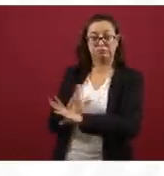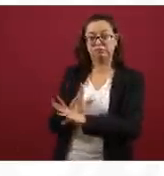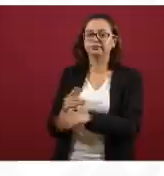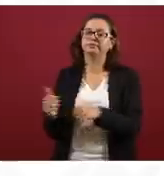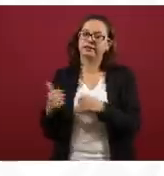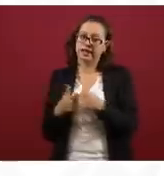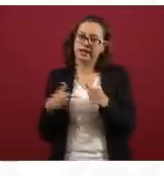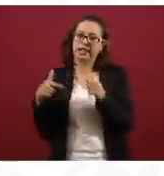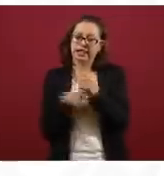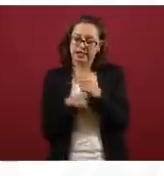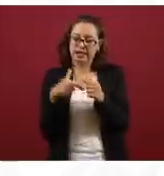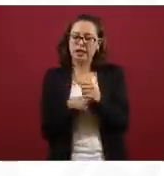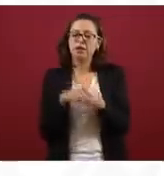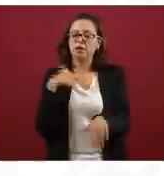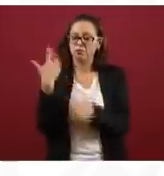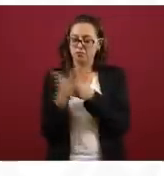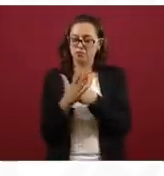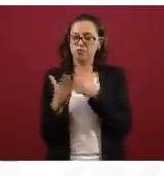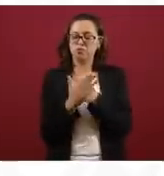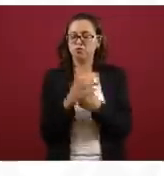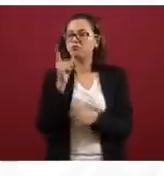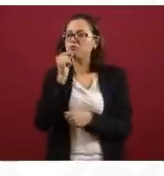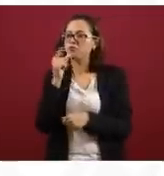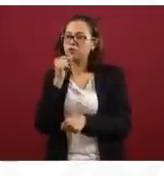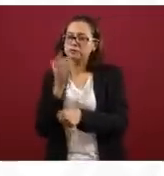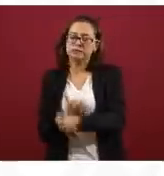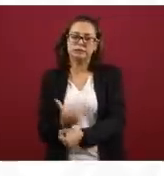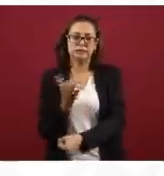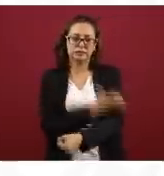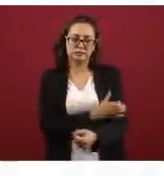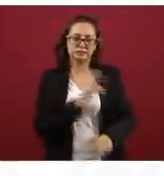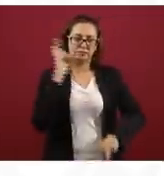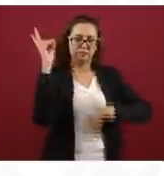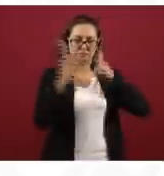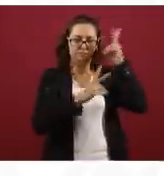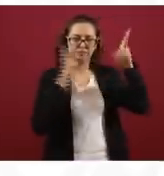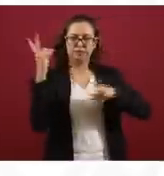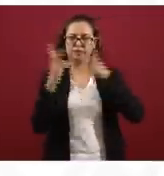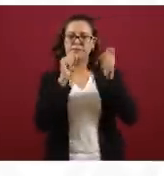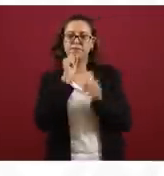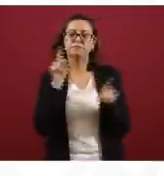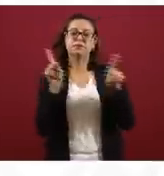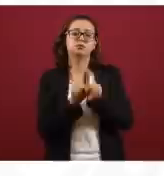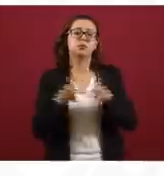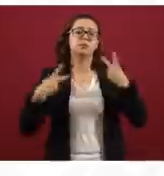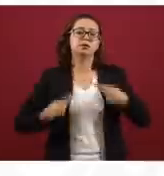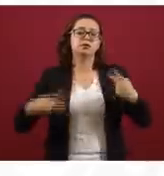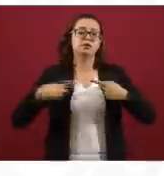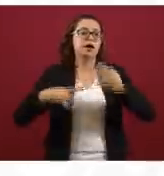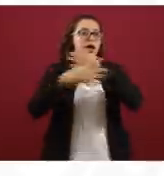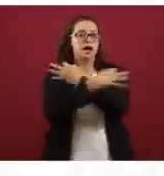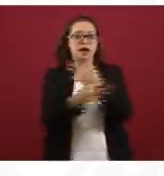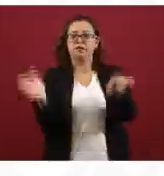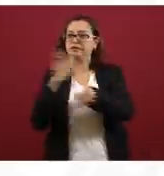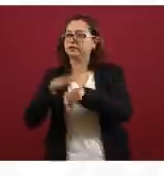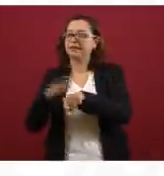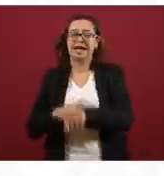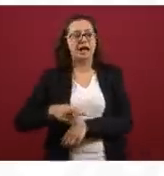que aparte que la vamos a verificar con fuerza pública en fecha próxima, pues a los consumidores que tomen nota y no vayan a